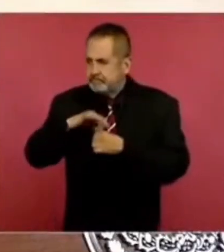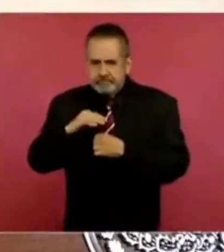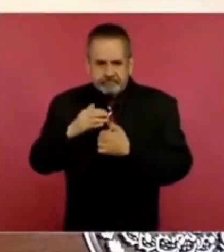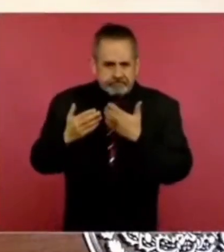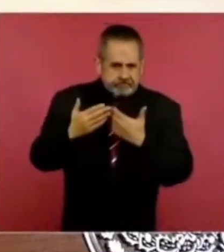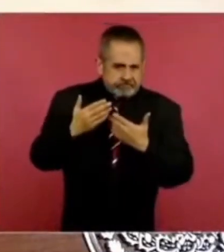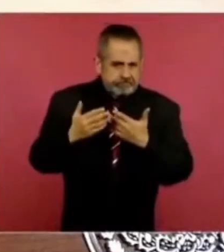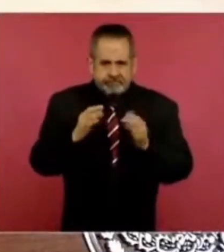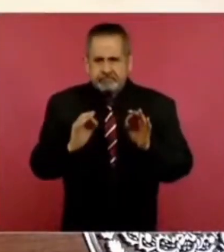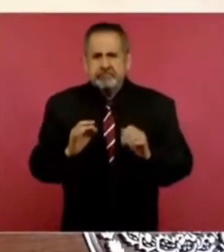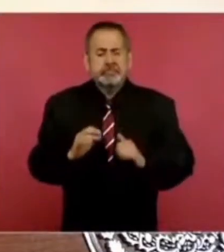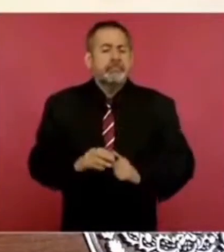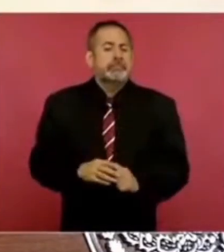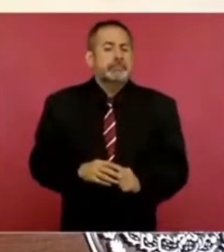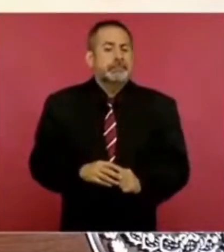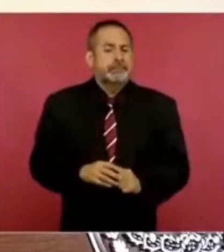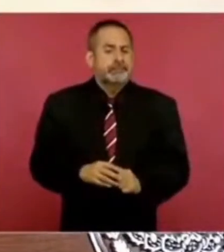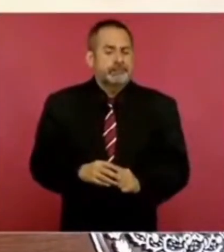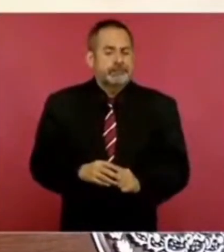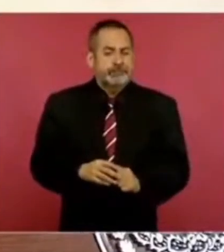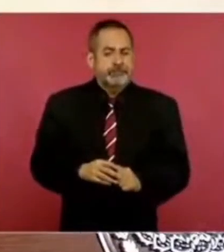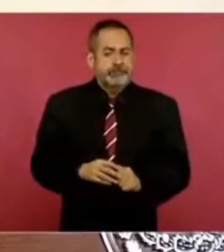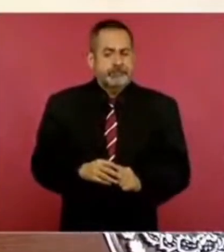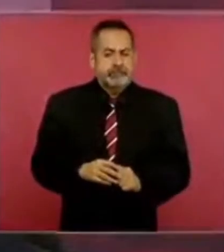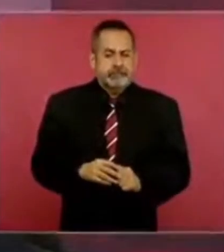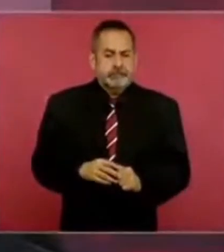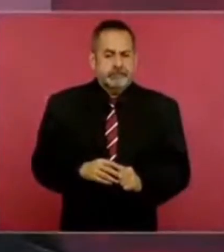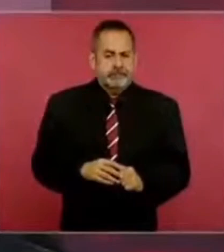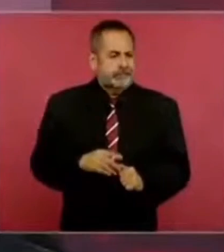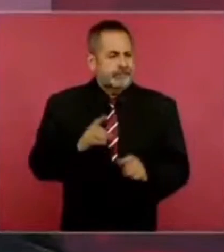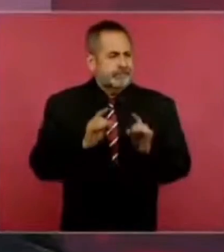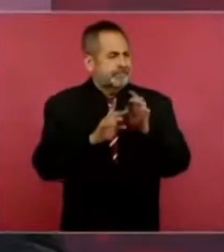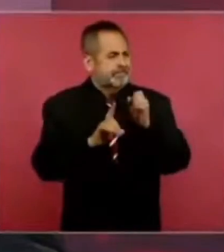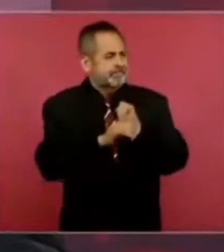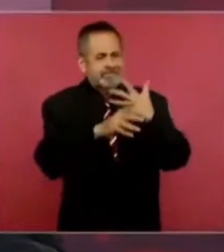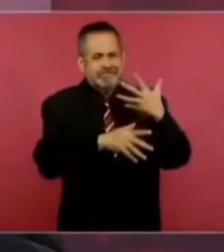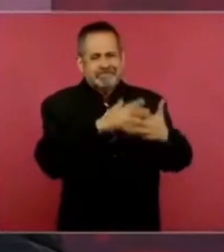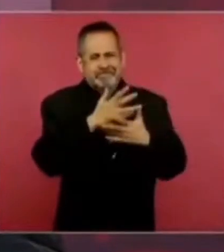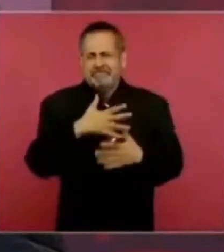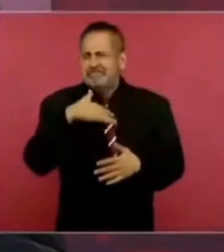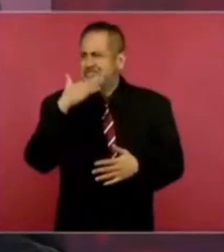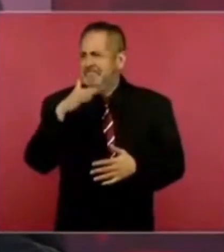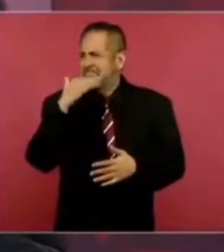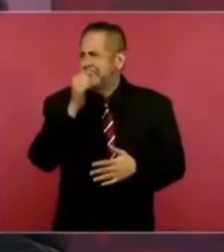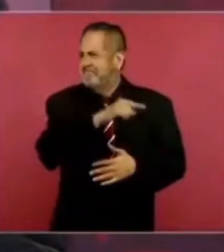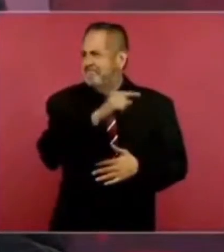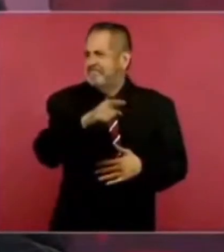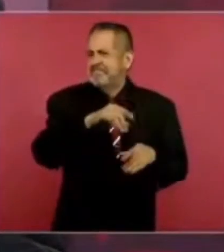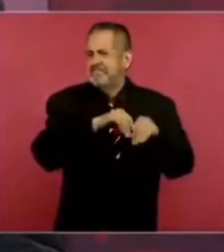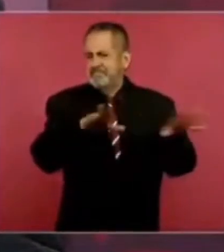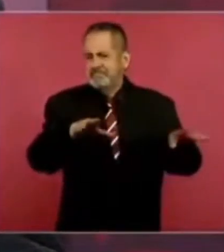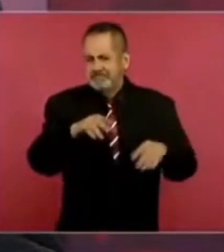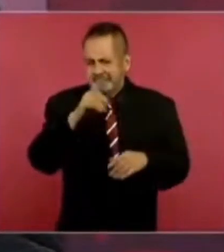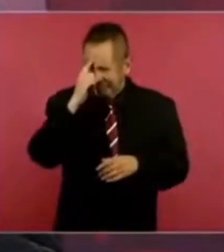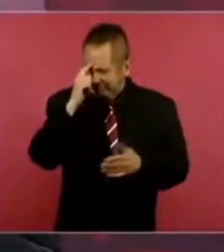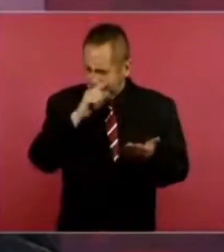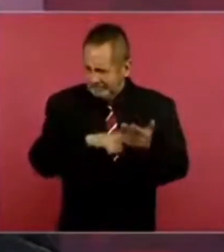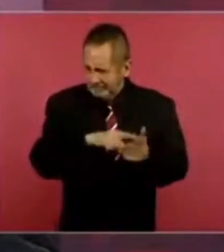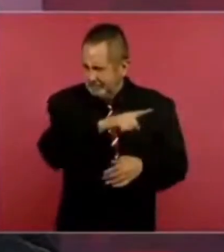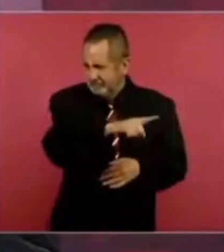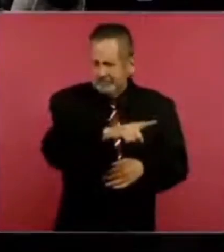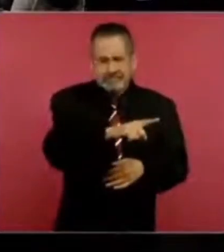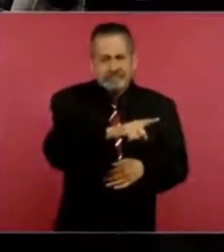y acababa de darse un escándalo de corrupción. Creo que el delegado de la